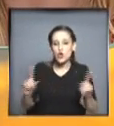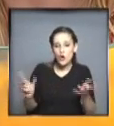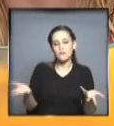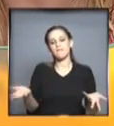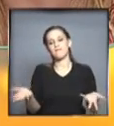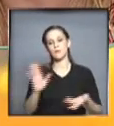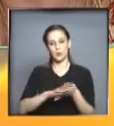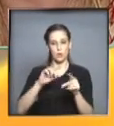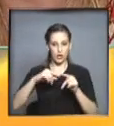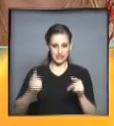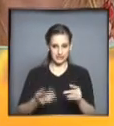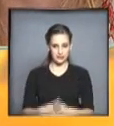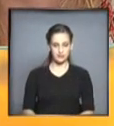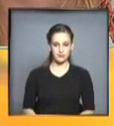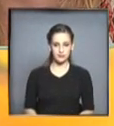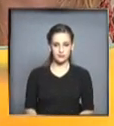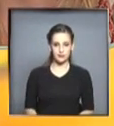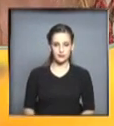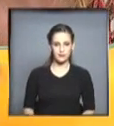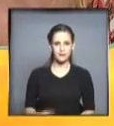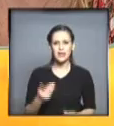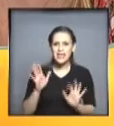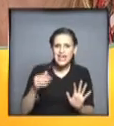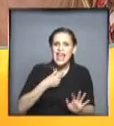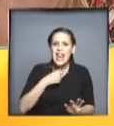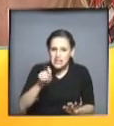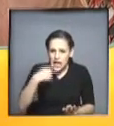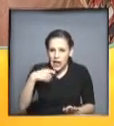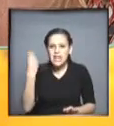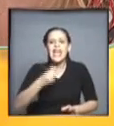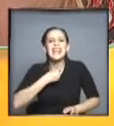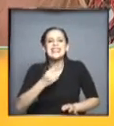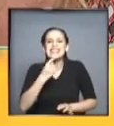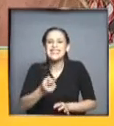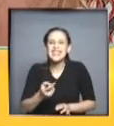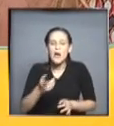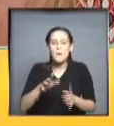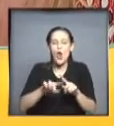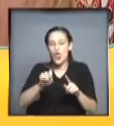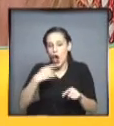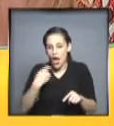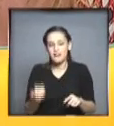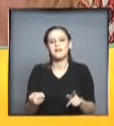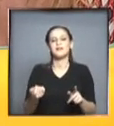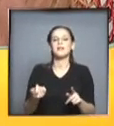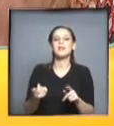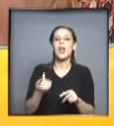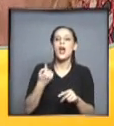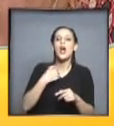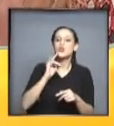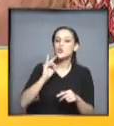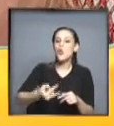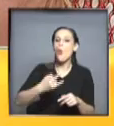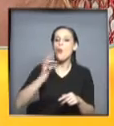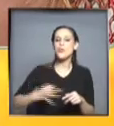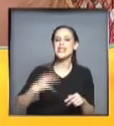involucrar. Manejando pero, a cómo voy a transferir, que es lo que se vuelca la mayoría o los menos, que decidimos, queremos tomar las riendas de nuestras